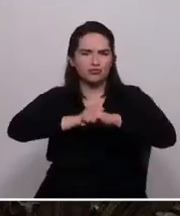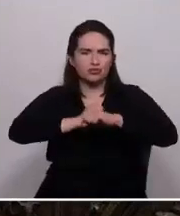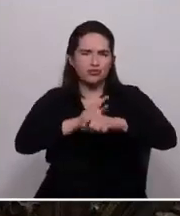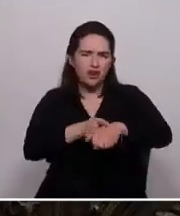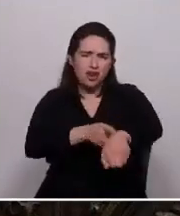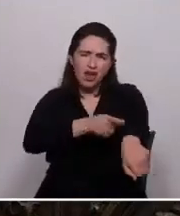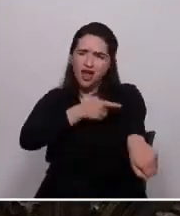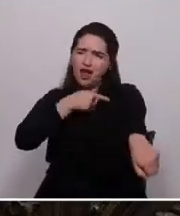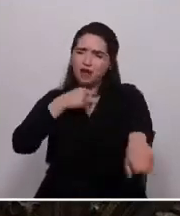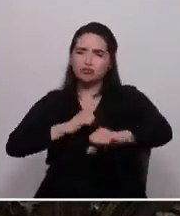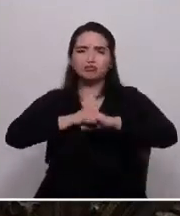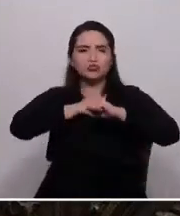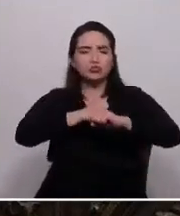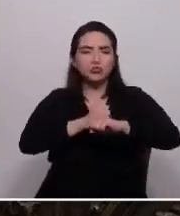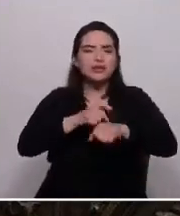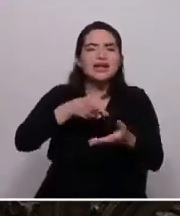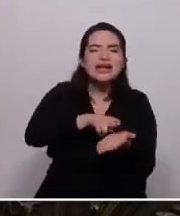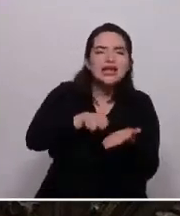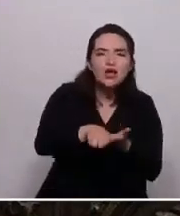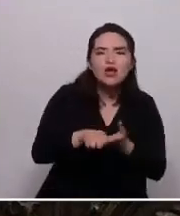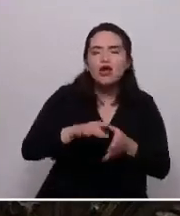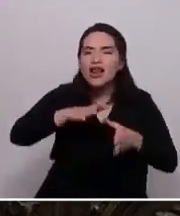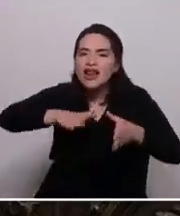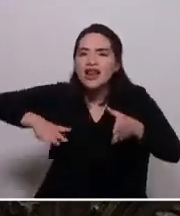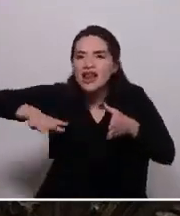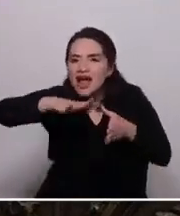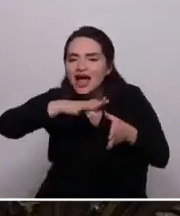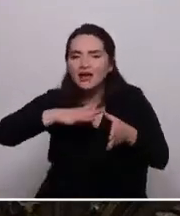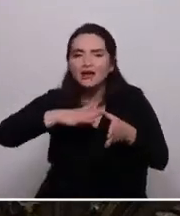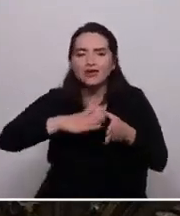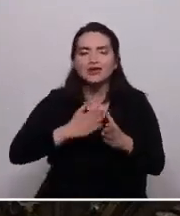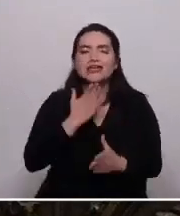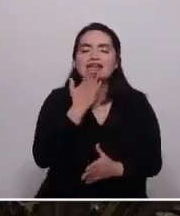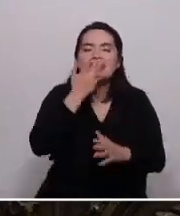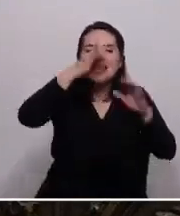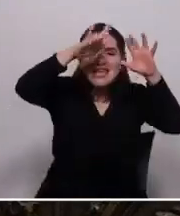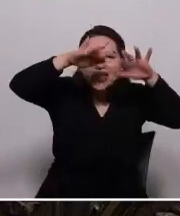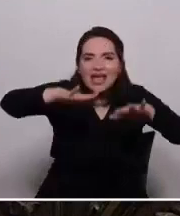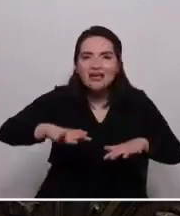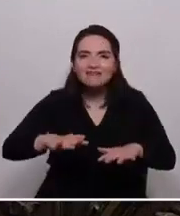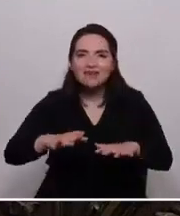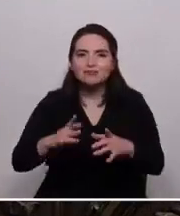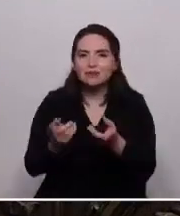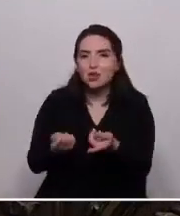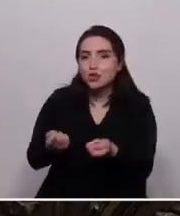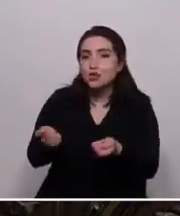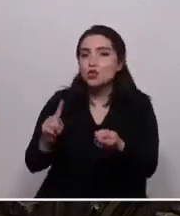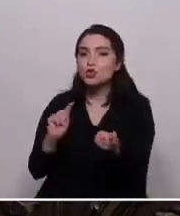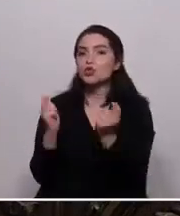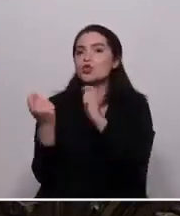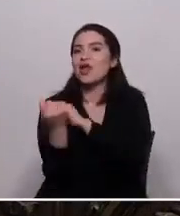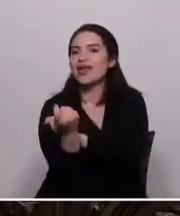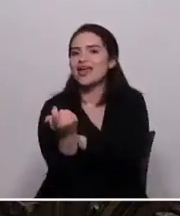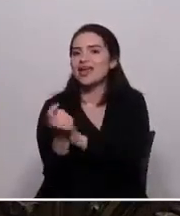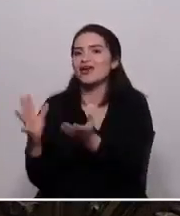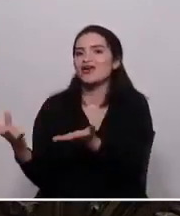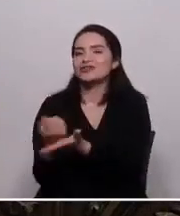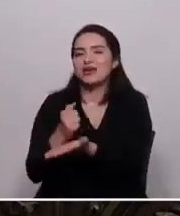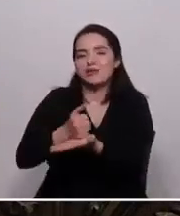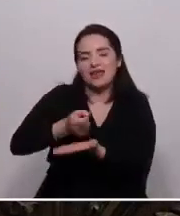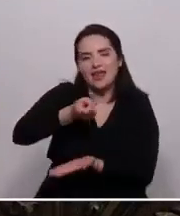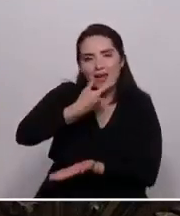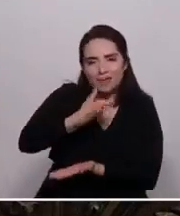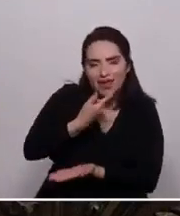travesías, atravesando ríos, lagos, nieve y escarcha para hacer trueque y conseguir medicamentos o abarrotes. En bote